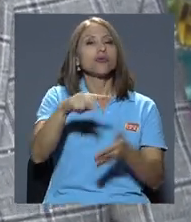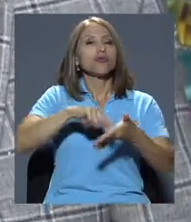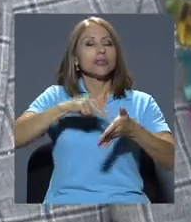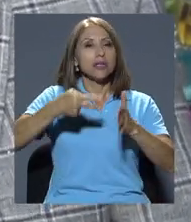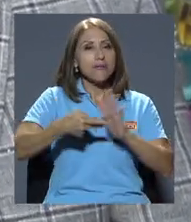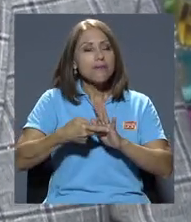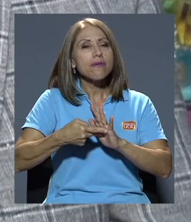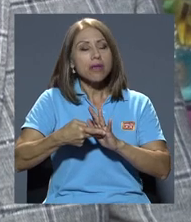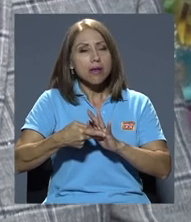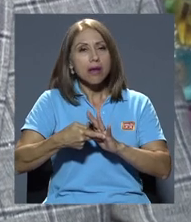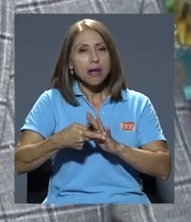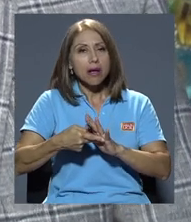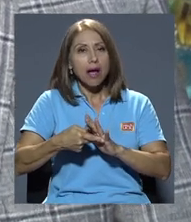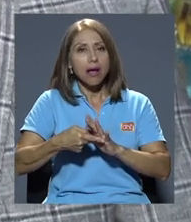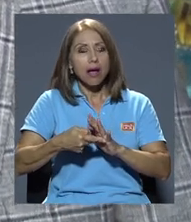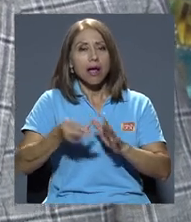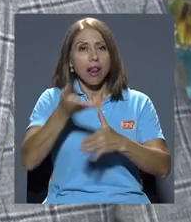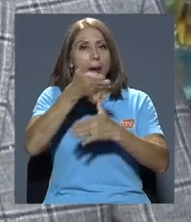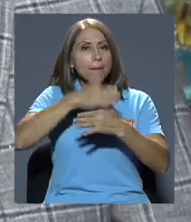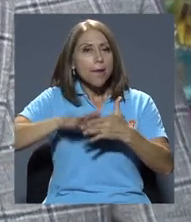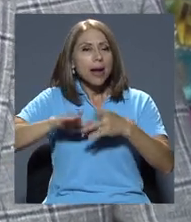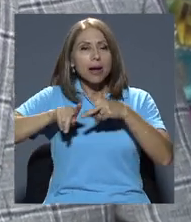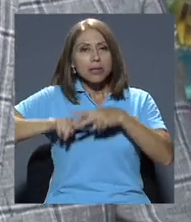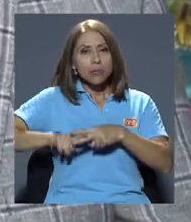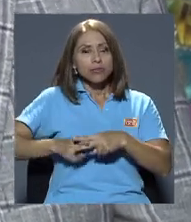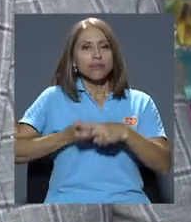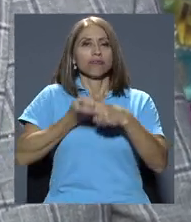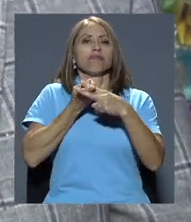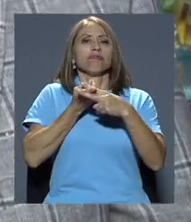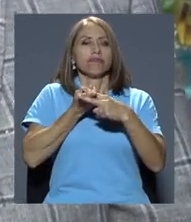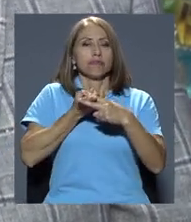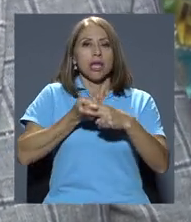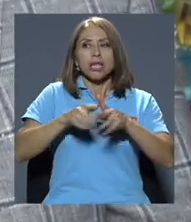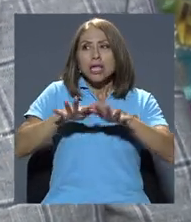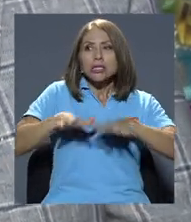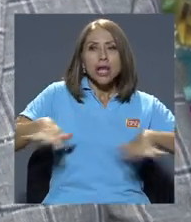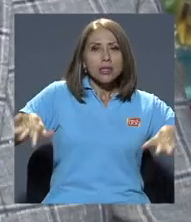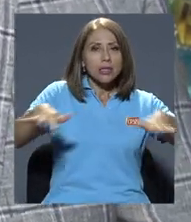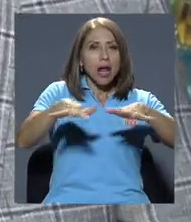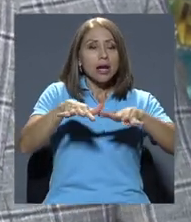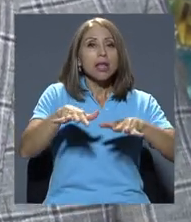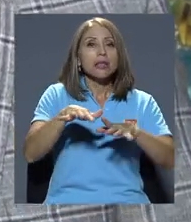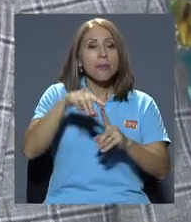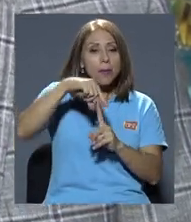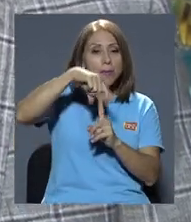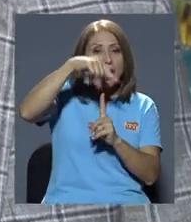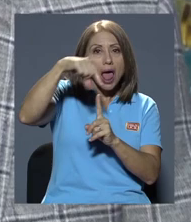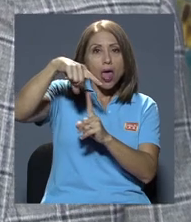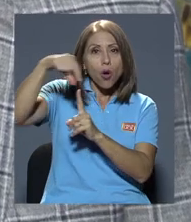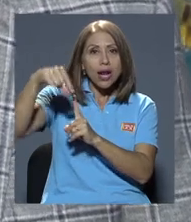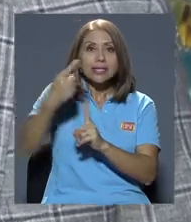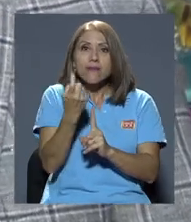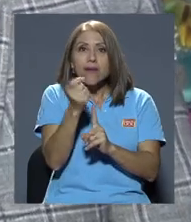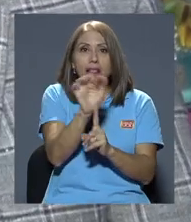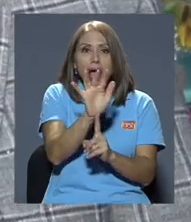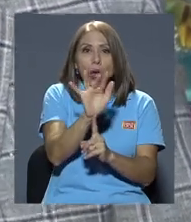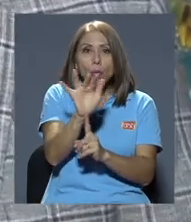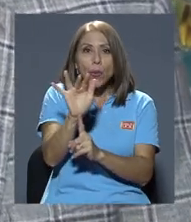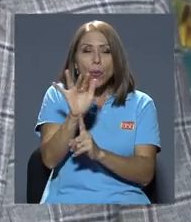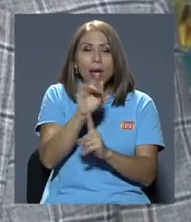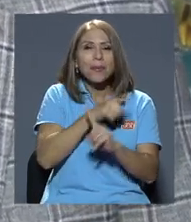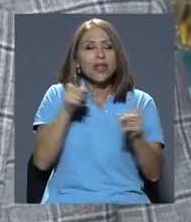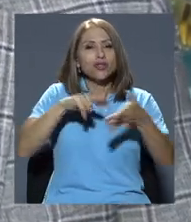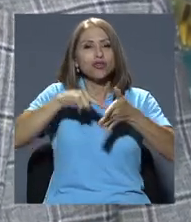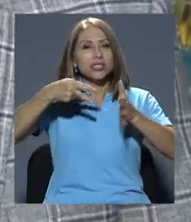significa la parte del inicio de este altar. Hay veladoras, no han sido encendidas las veladoras, pero